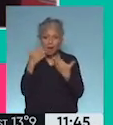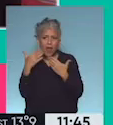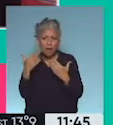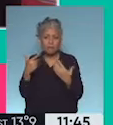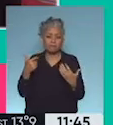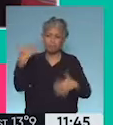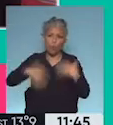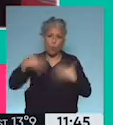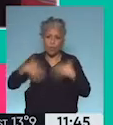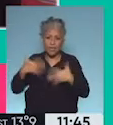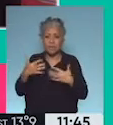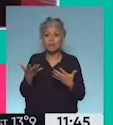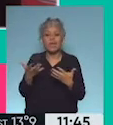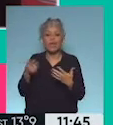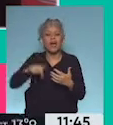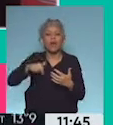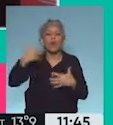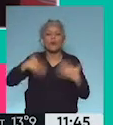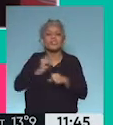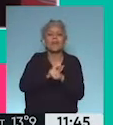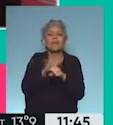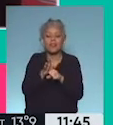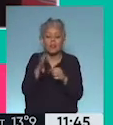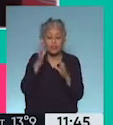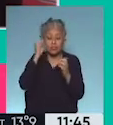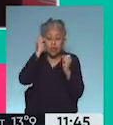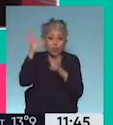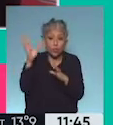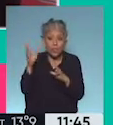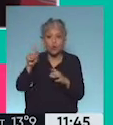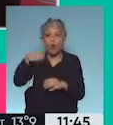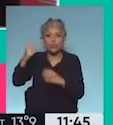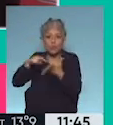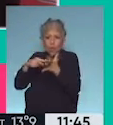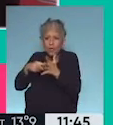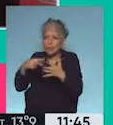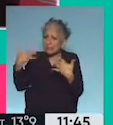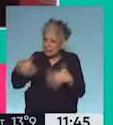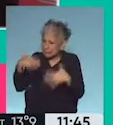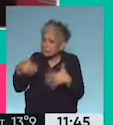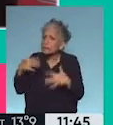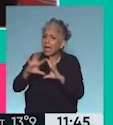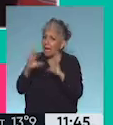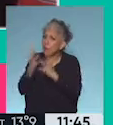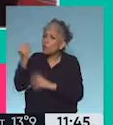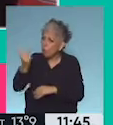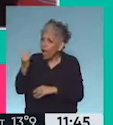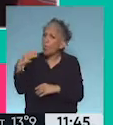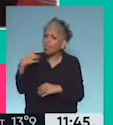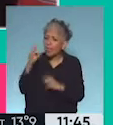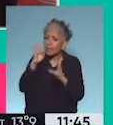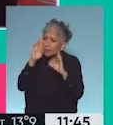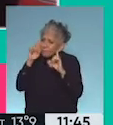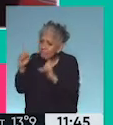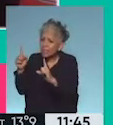frente a la urgencia pandémica. No estamos tomando conciencia también de que hay otros problemas gigantescos en el mundo que tenemos que resolver muy pronto, porque tienen consecuencias muy